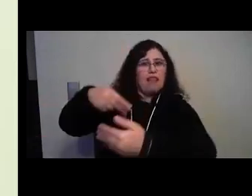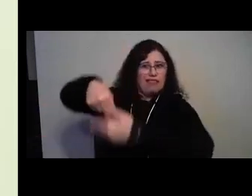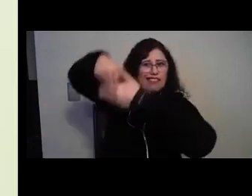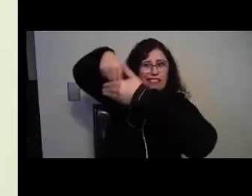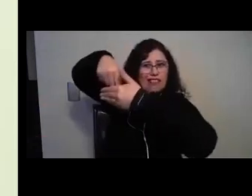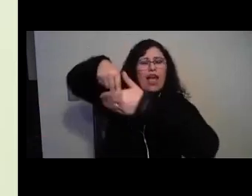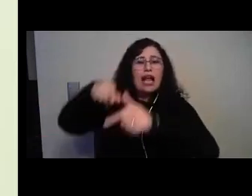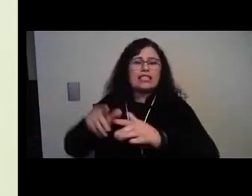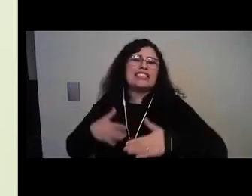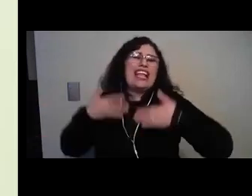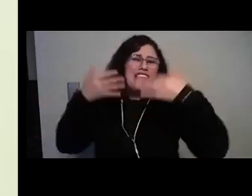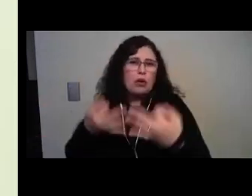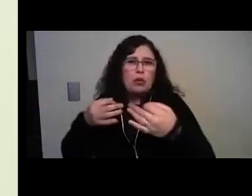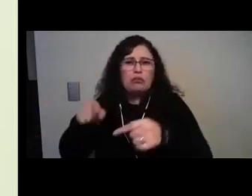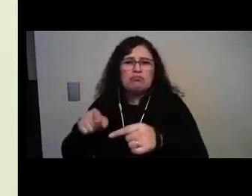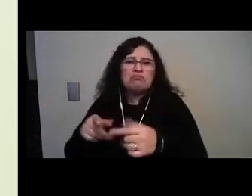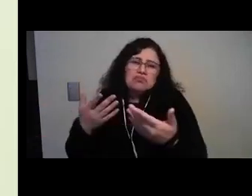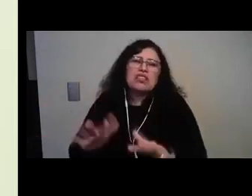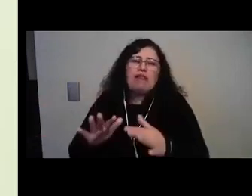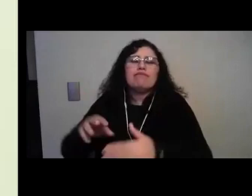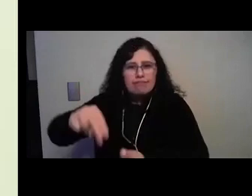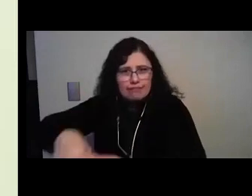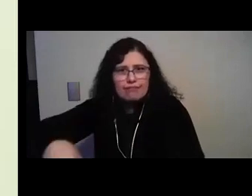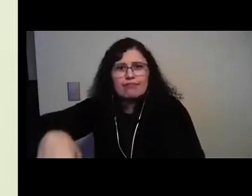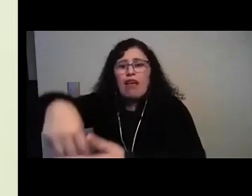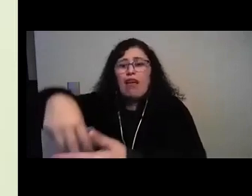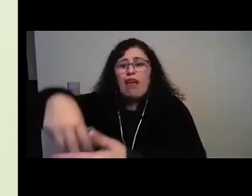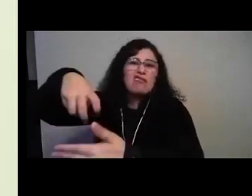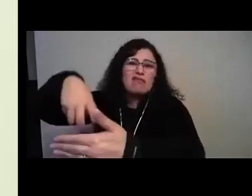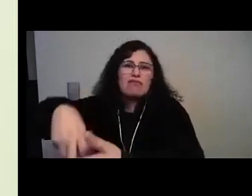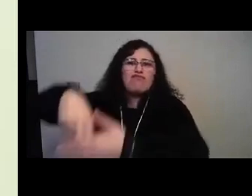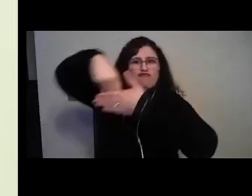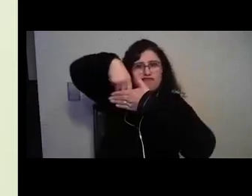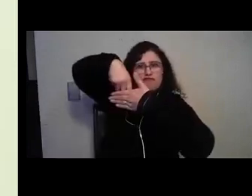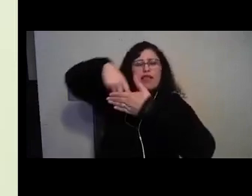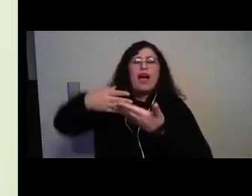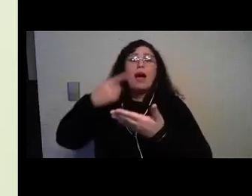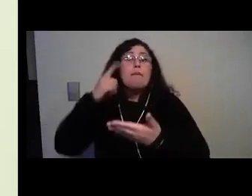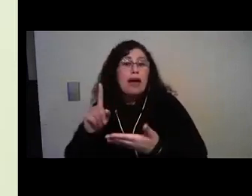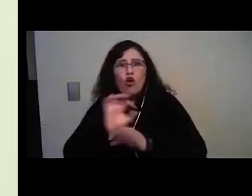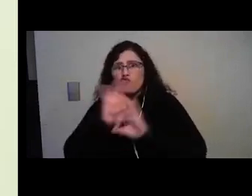seguro, usted lo levanta, ¿cierto? Lo levanta, lo mantiene en posición, pero jamás lo